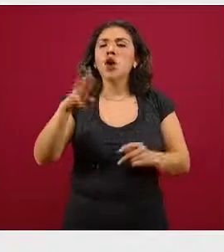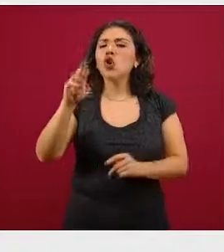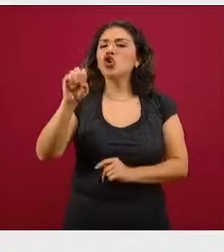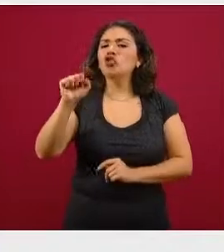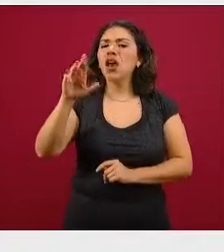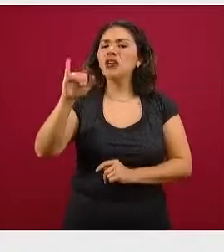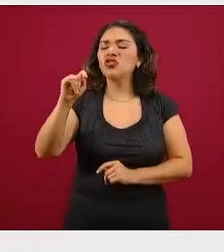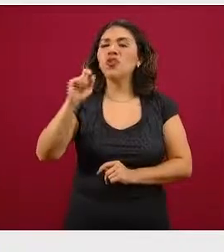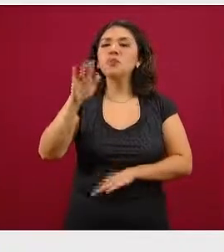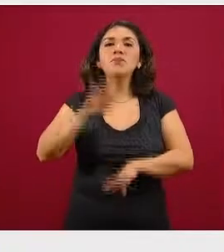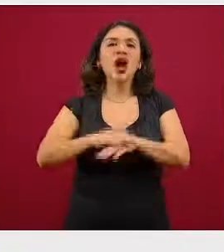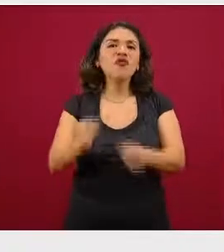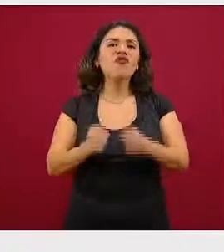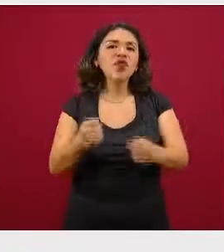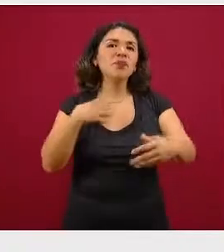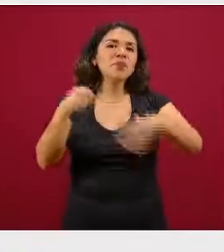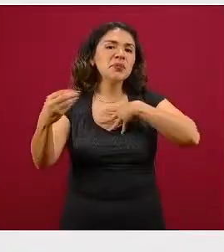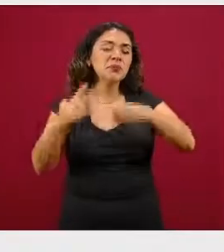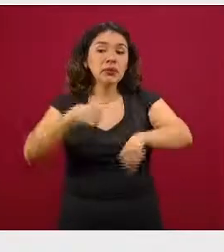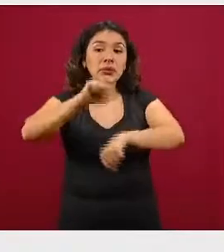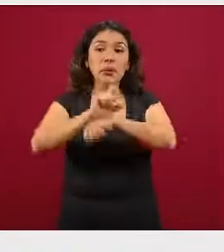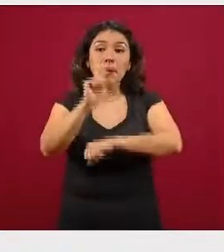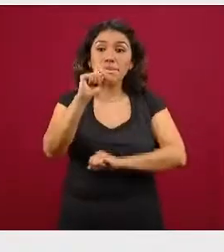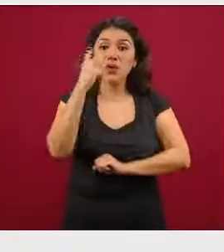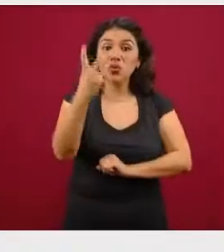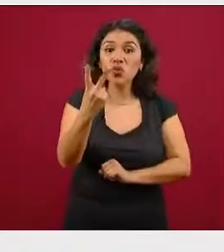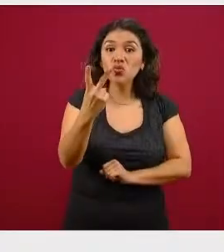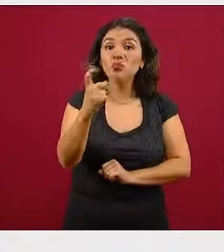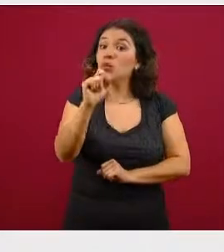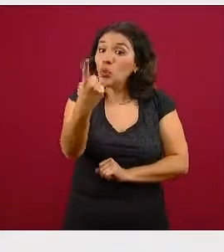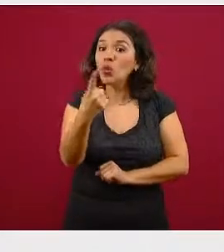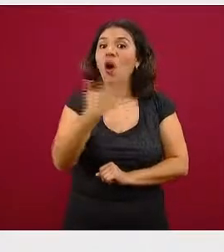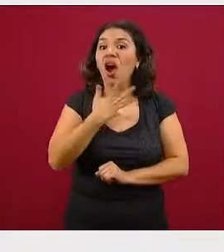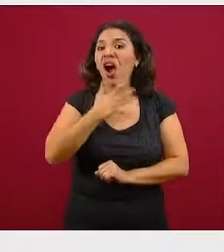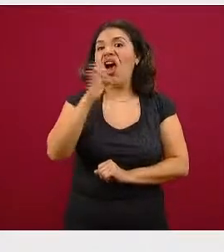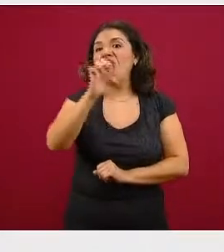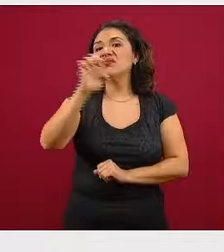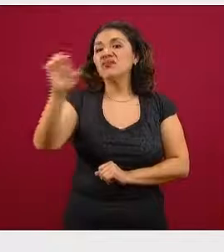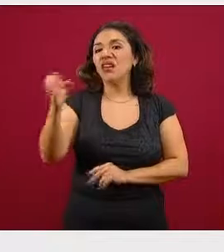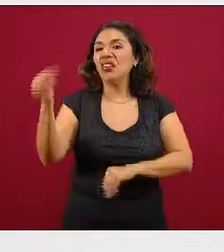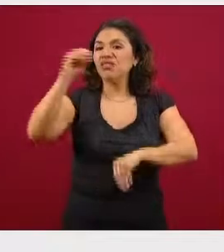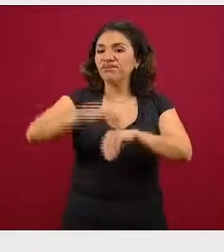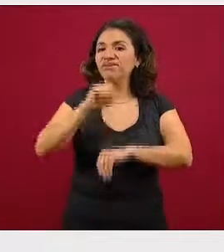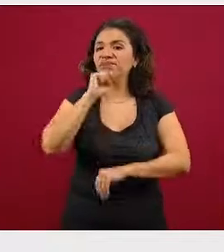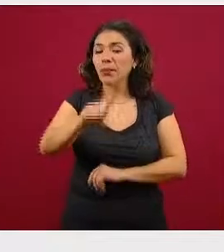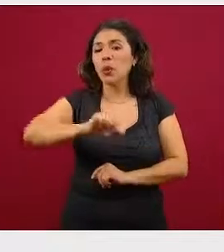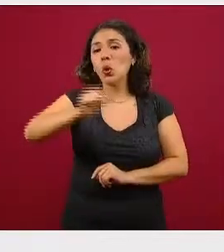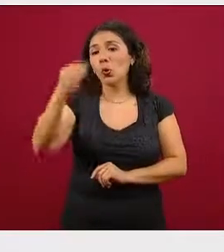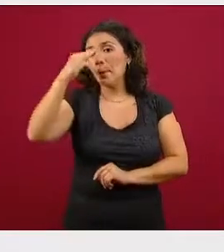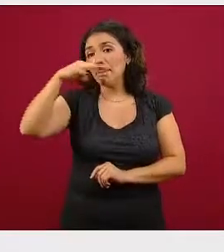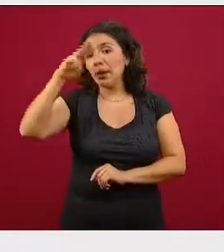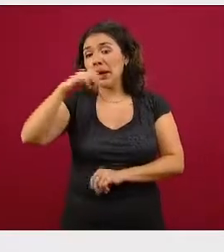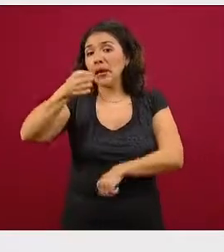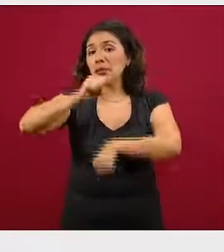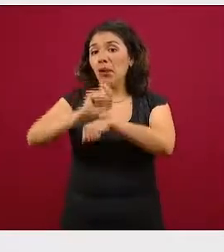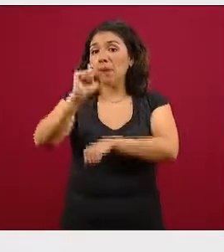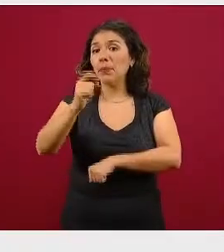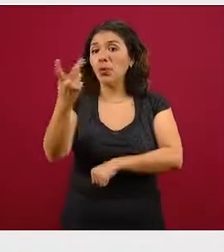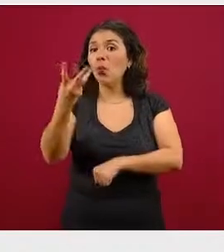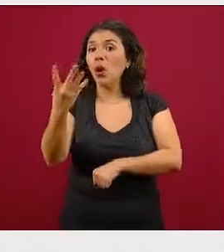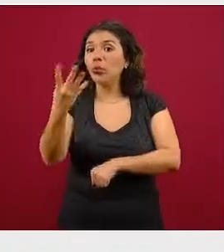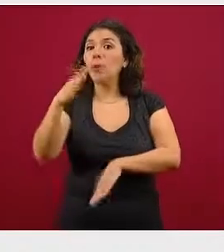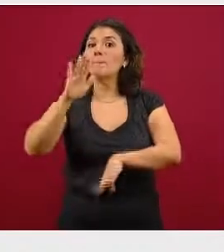intensifican la transmisión. Ya para la 21 Ensenada también se suma, Mexicali en la 24 incrementa todavía más